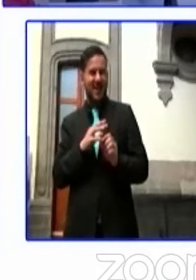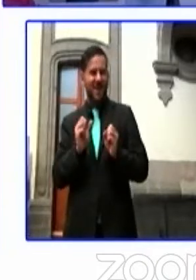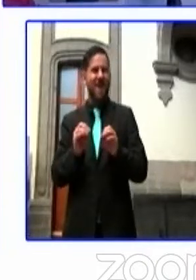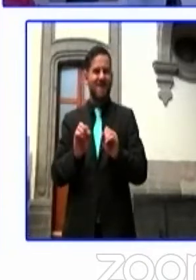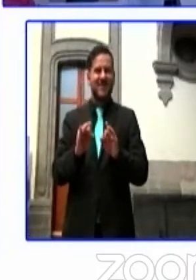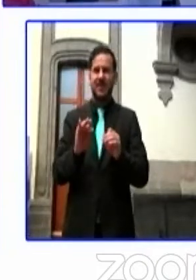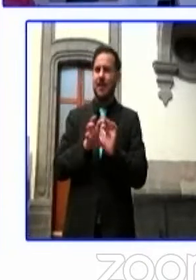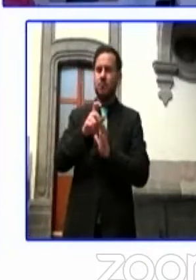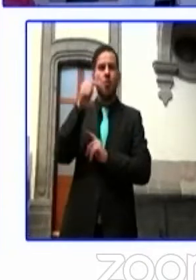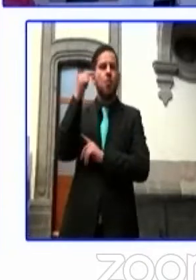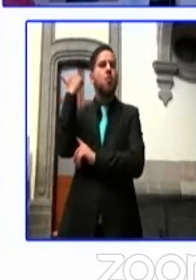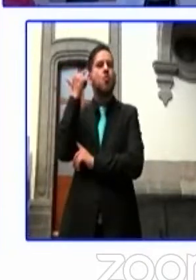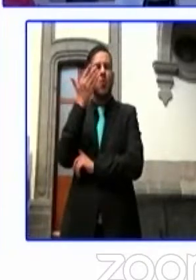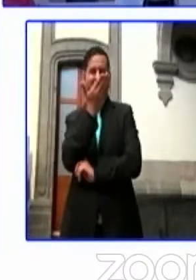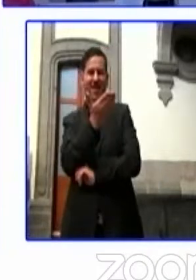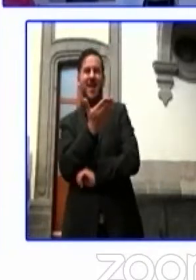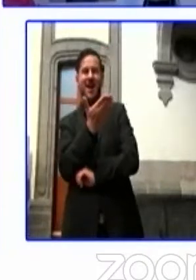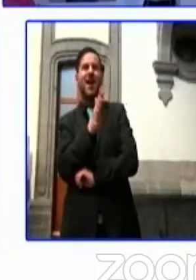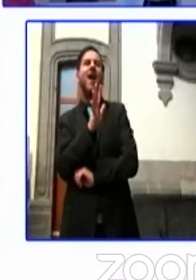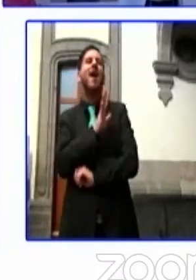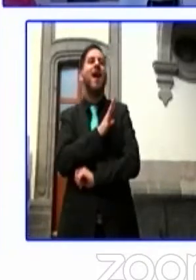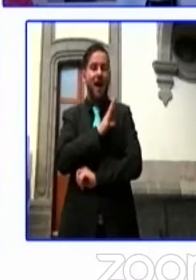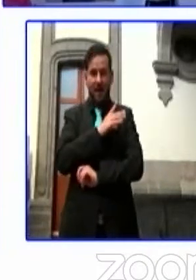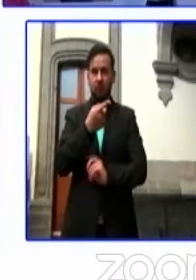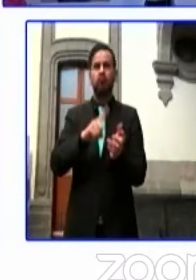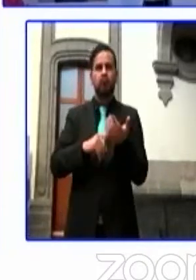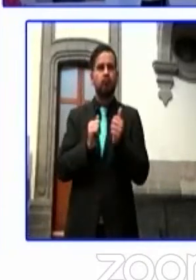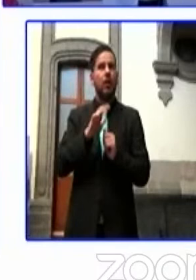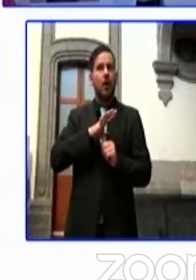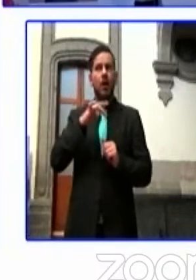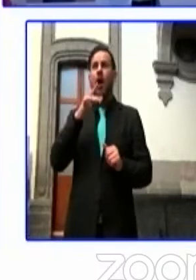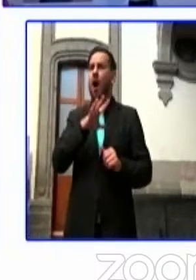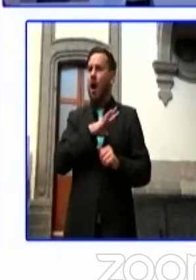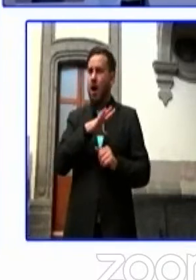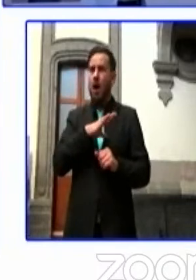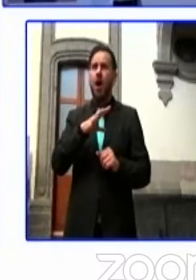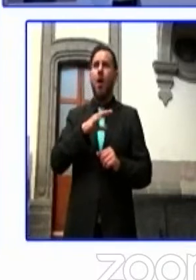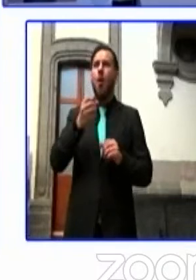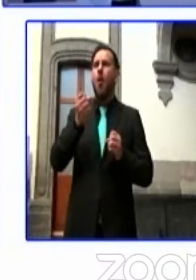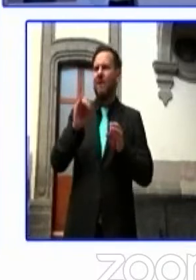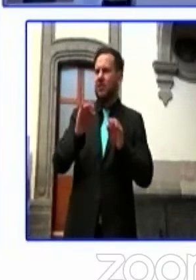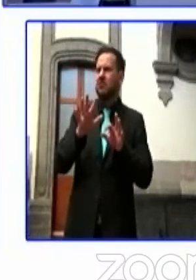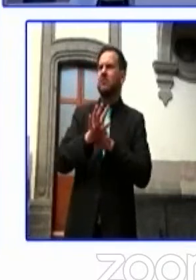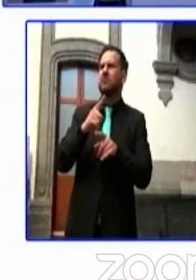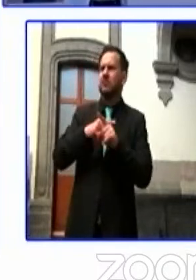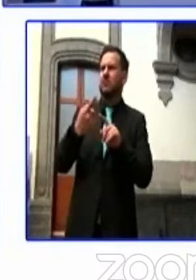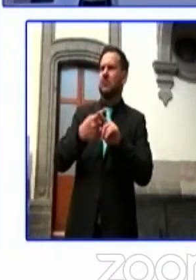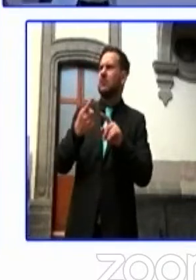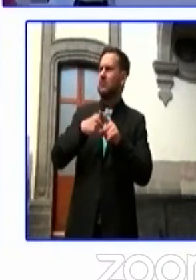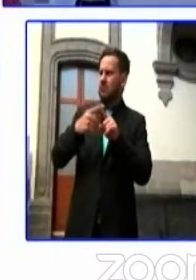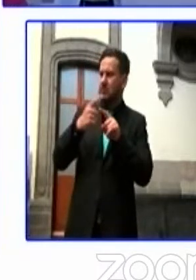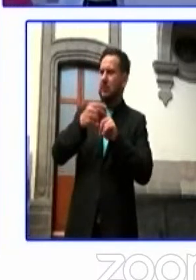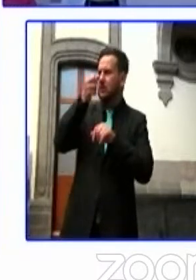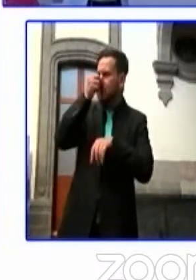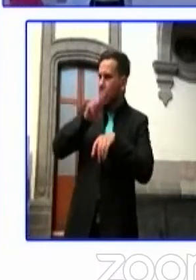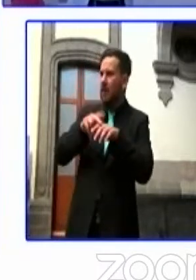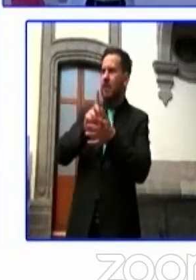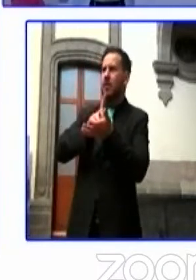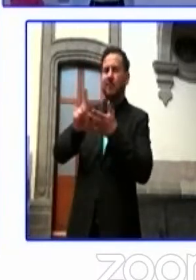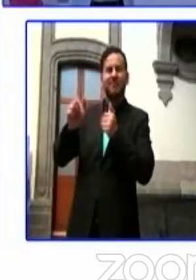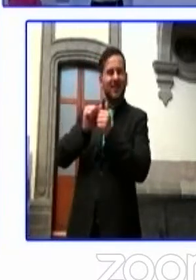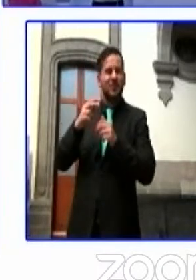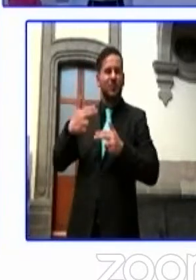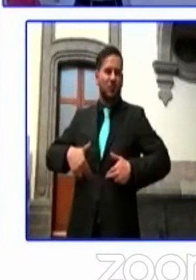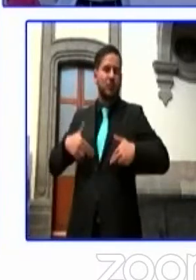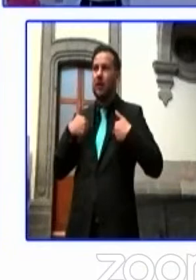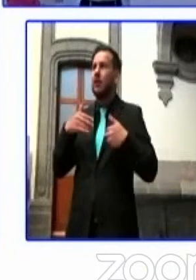en Jalisco, ¿no? Que hay una oficina dentro de la Subsecretaría de Derechos Humanos del Estado, ¿no? Que dices, bueno, por